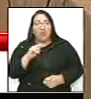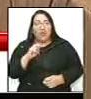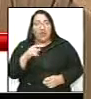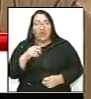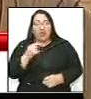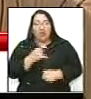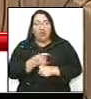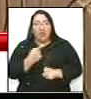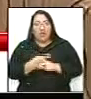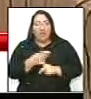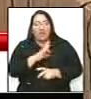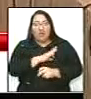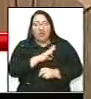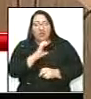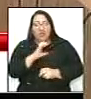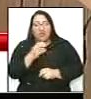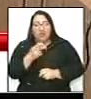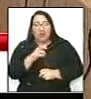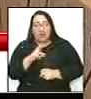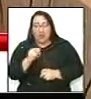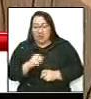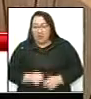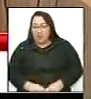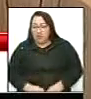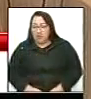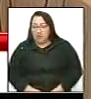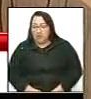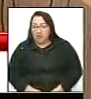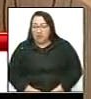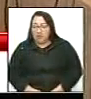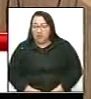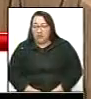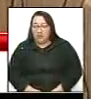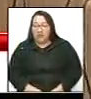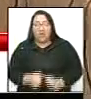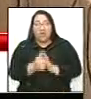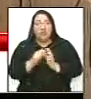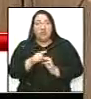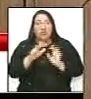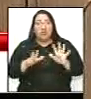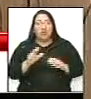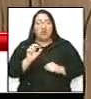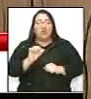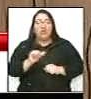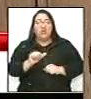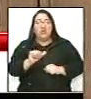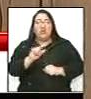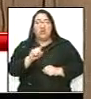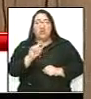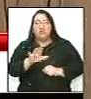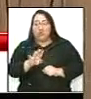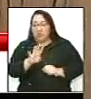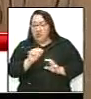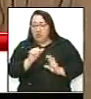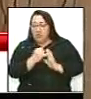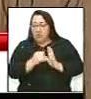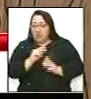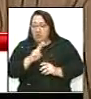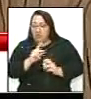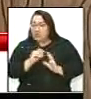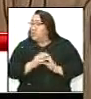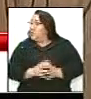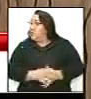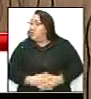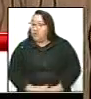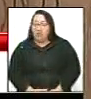Figueroa contra el ex fiscal de la Nación Pedro Chávarri por infracción de los artículos 158 y 146, inciso 2 de la